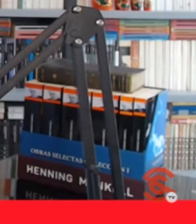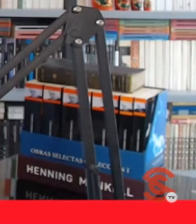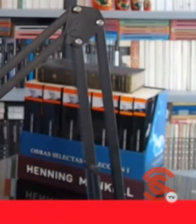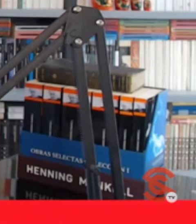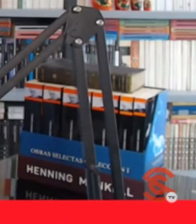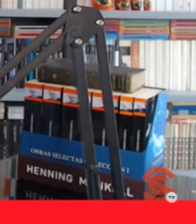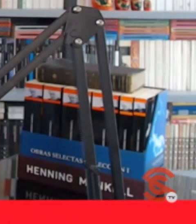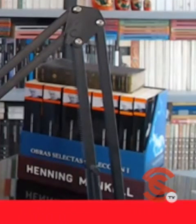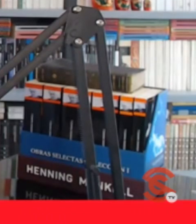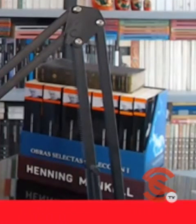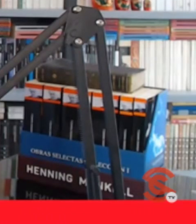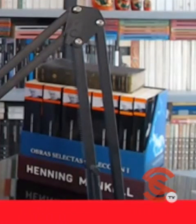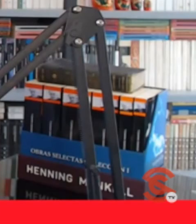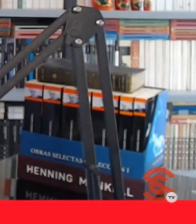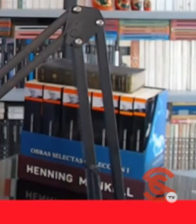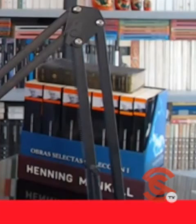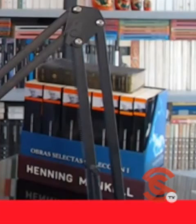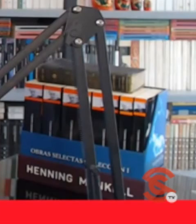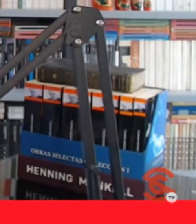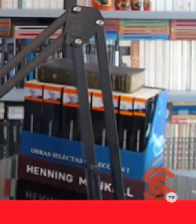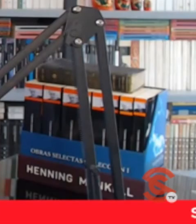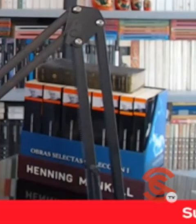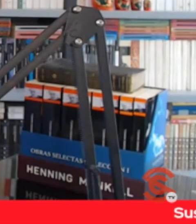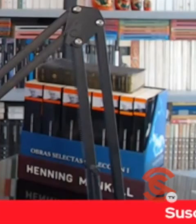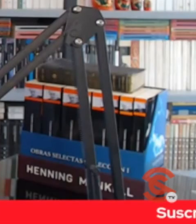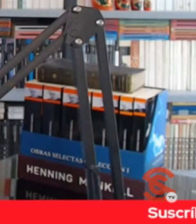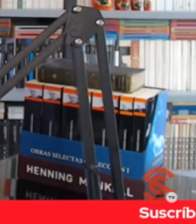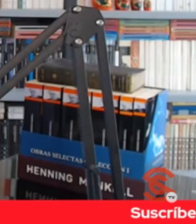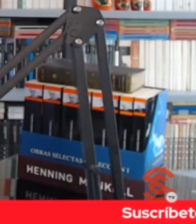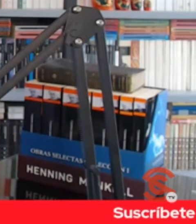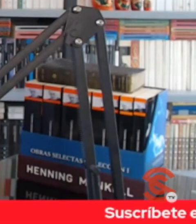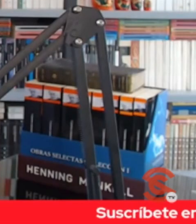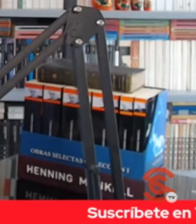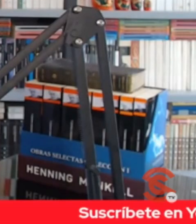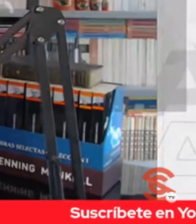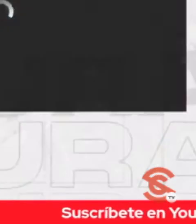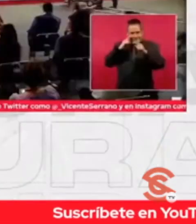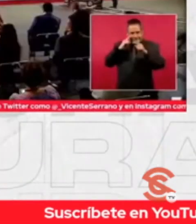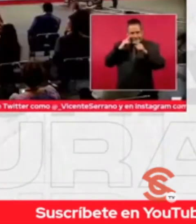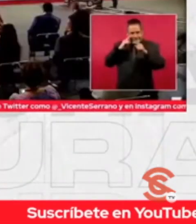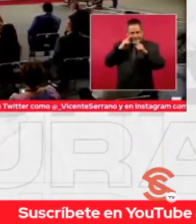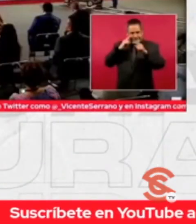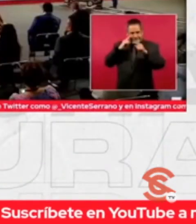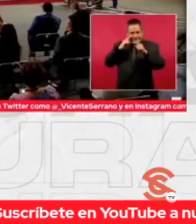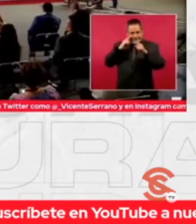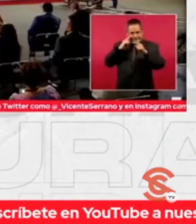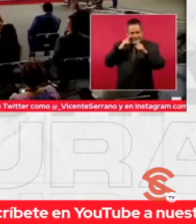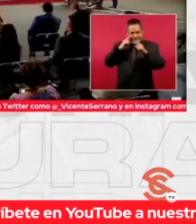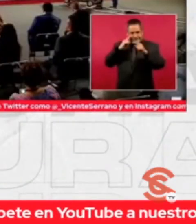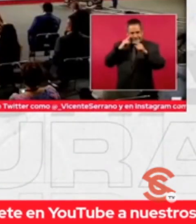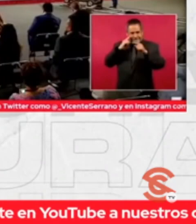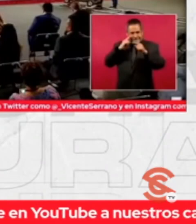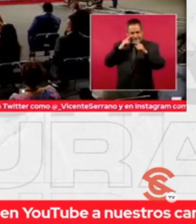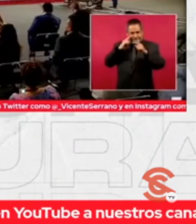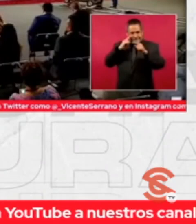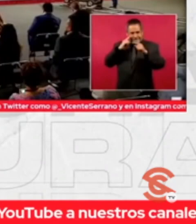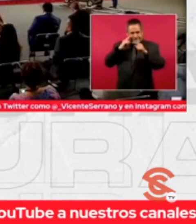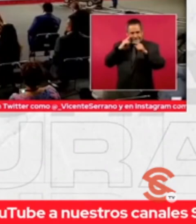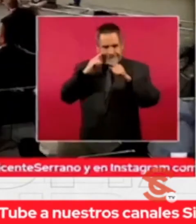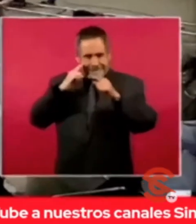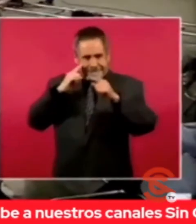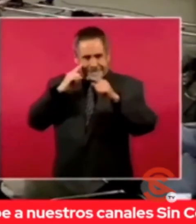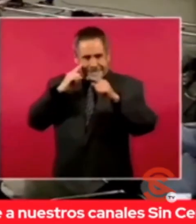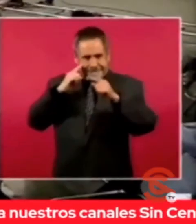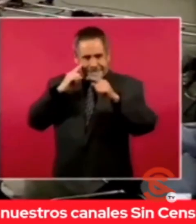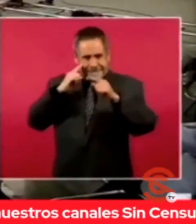que la gente sepa de qué estamos hablando, que ya lo sabe, pero de todas maneras, para que vea que esta mujer es firme en sus convicciones.